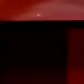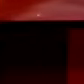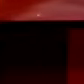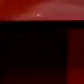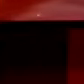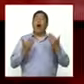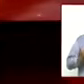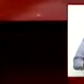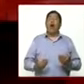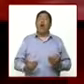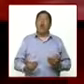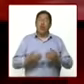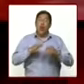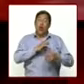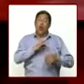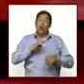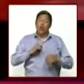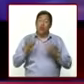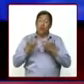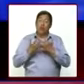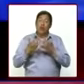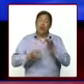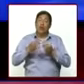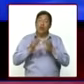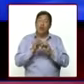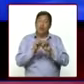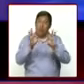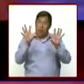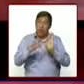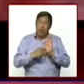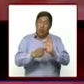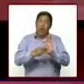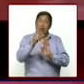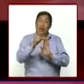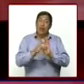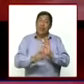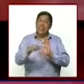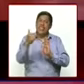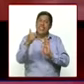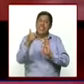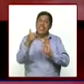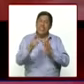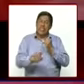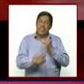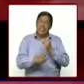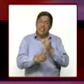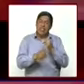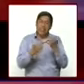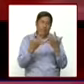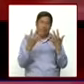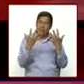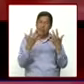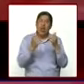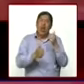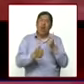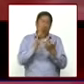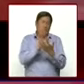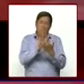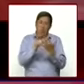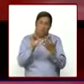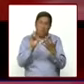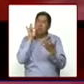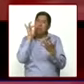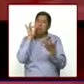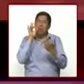Bueno, y esta jornada ya la Comisión Mixta de Justicia Plural ha presentado la lista de los 10 postulantes a fiscal general del Estado, que eran uno de